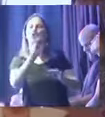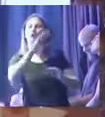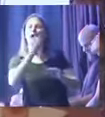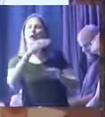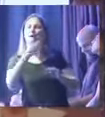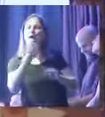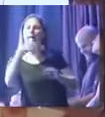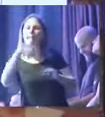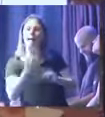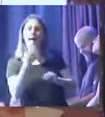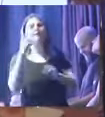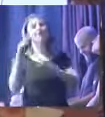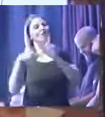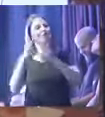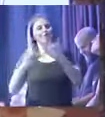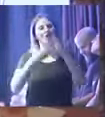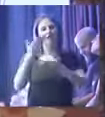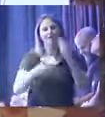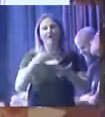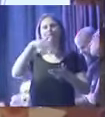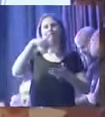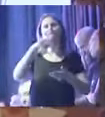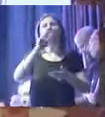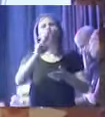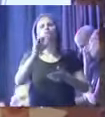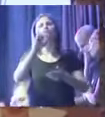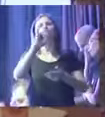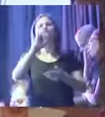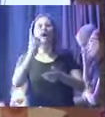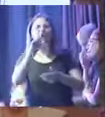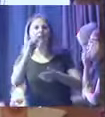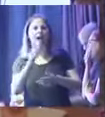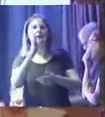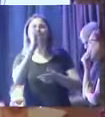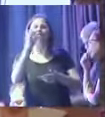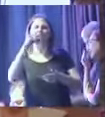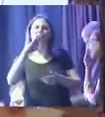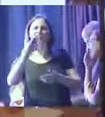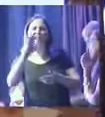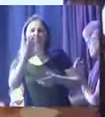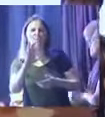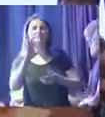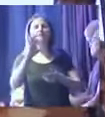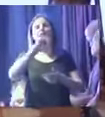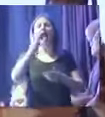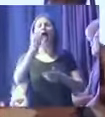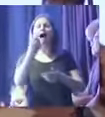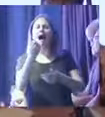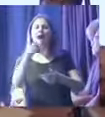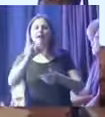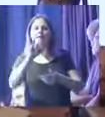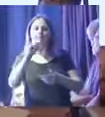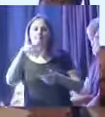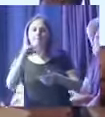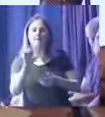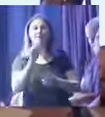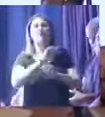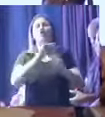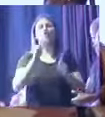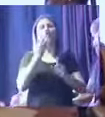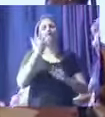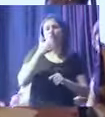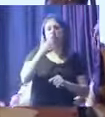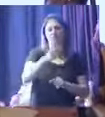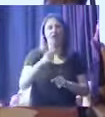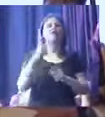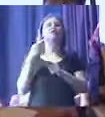de Jaime Ross, de Malena Muyala, de Francis, de Tina Ferreira, de No te va a gustar, de la contrafarsa,